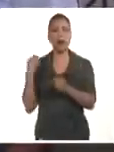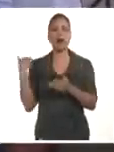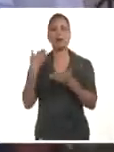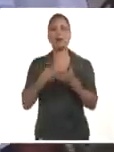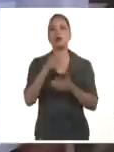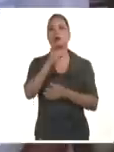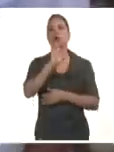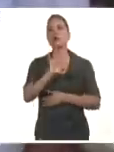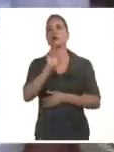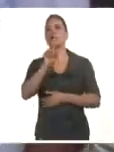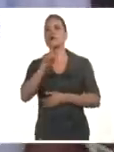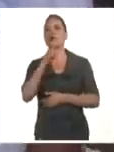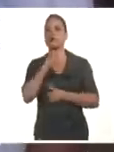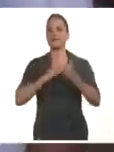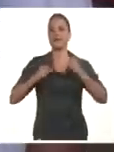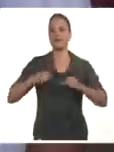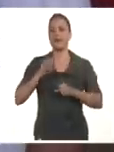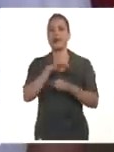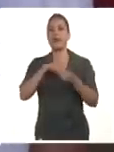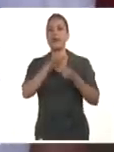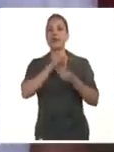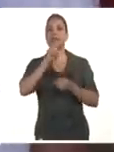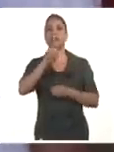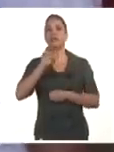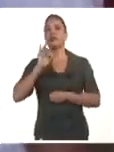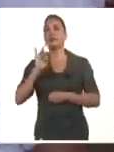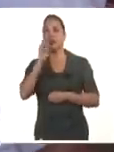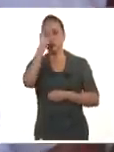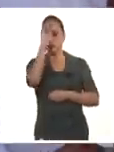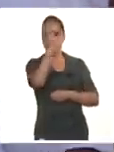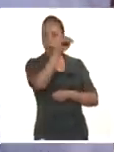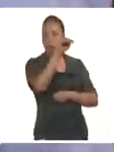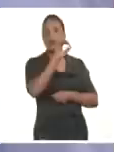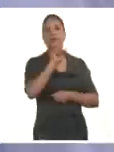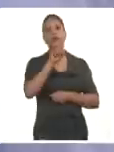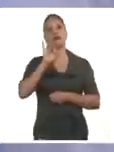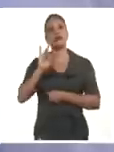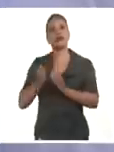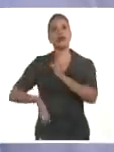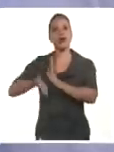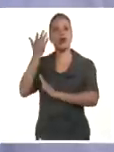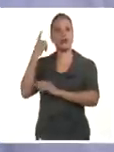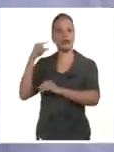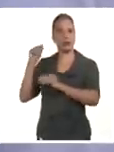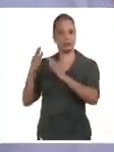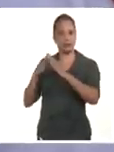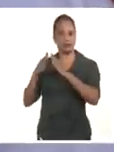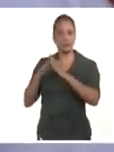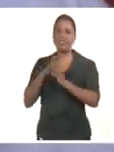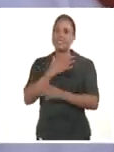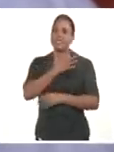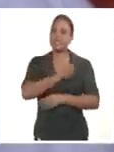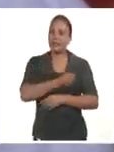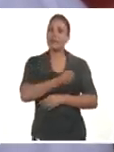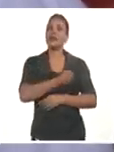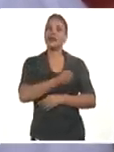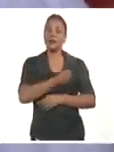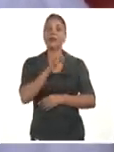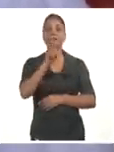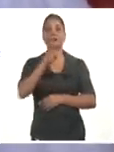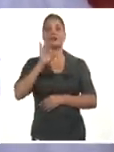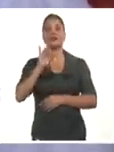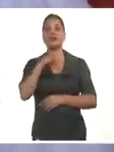81 lesionados, de ellos 37 se encuentran hospitalizados, ya 17 fueron de alta médica y lamentablemente hay